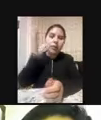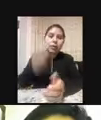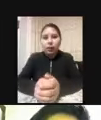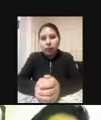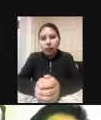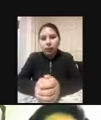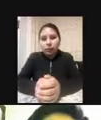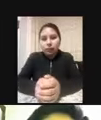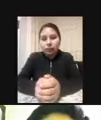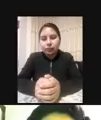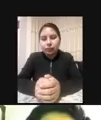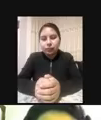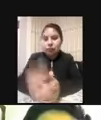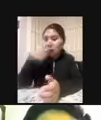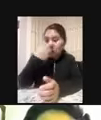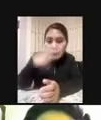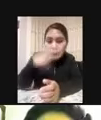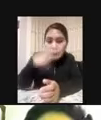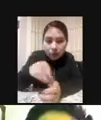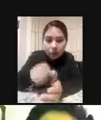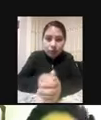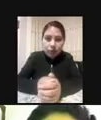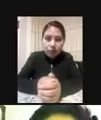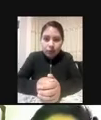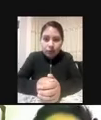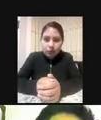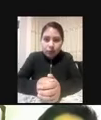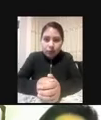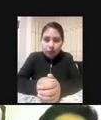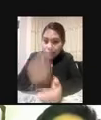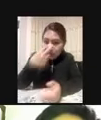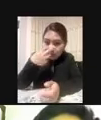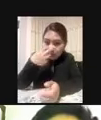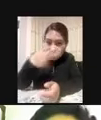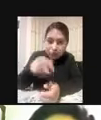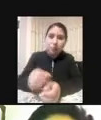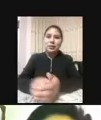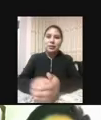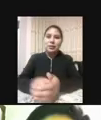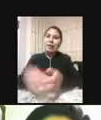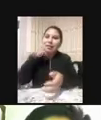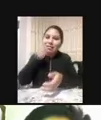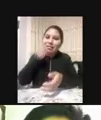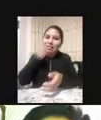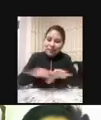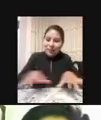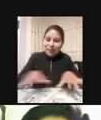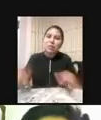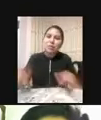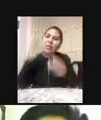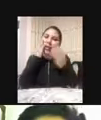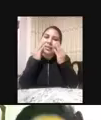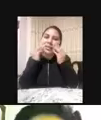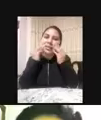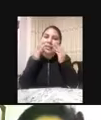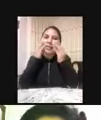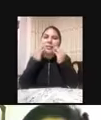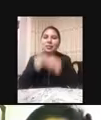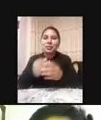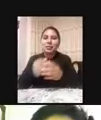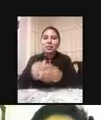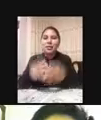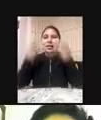dibujito, como si a la niña le estuviesen acariciando la carita, pero háganlo un poquito más fuerte. Aprieten su carita y jálenle hacia atrás, hacia